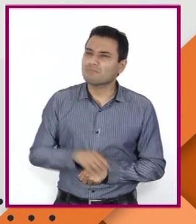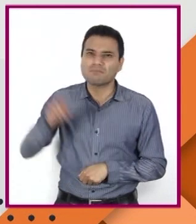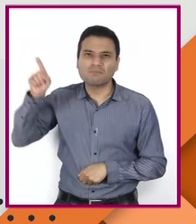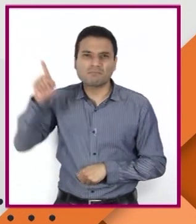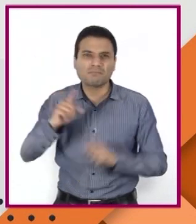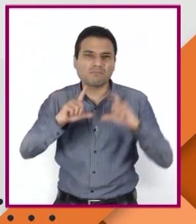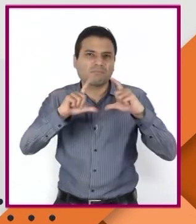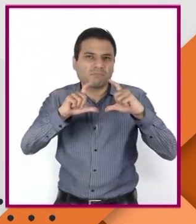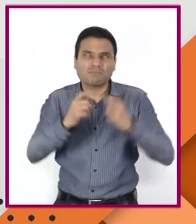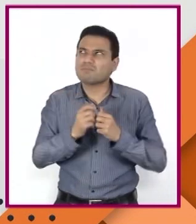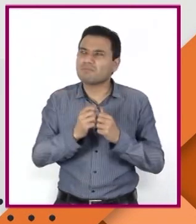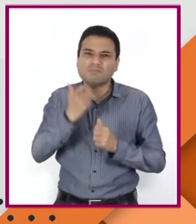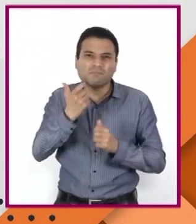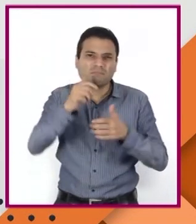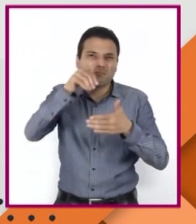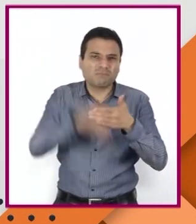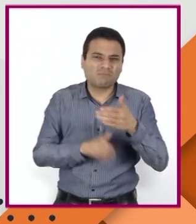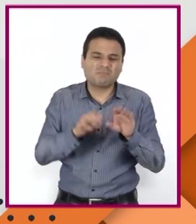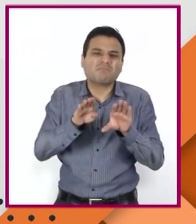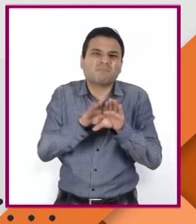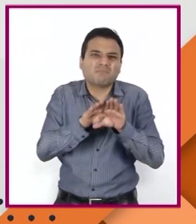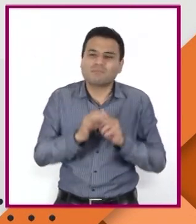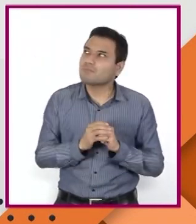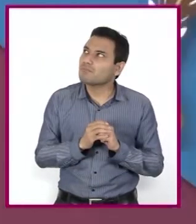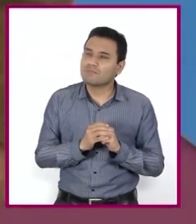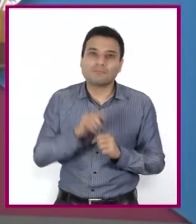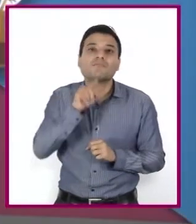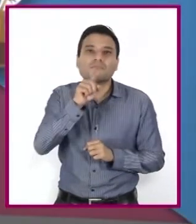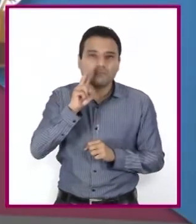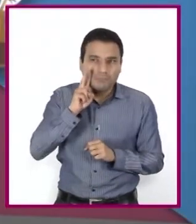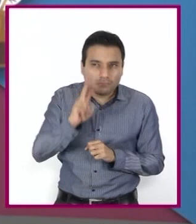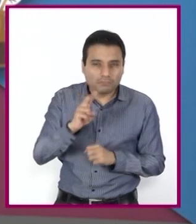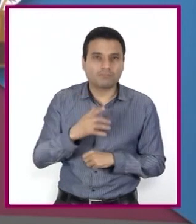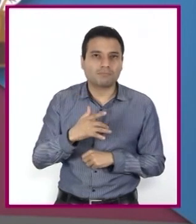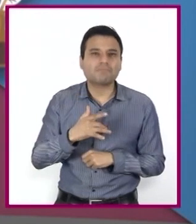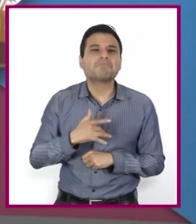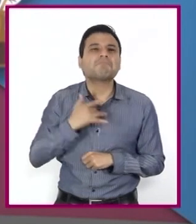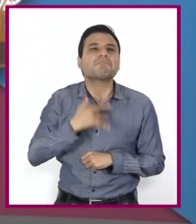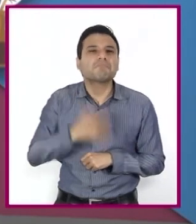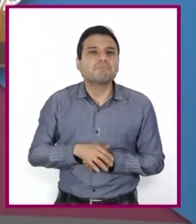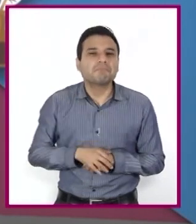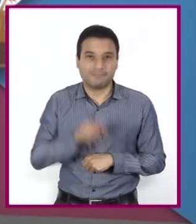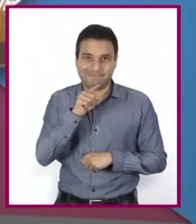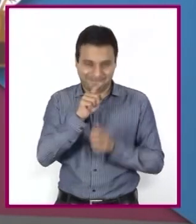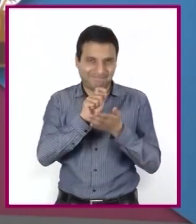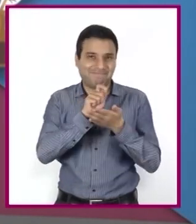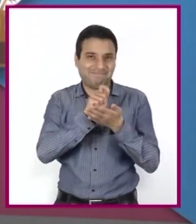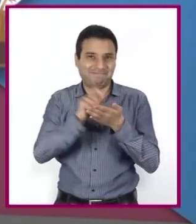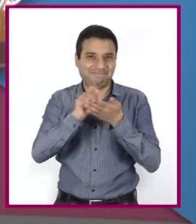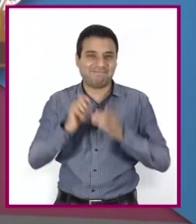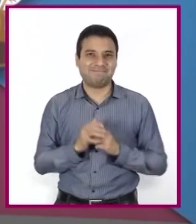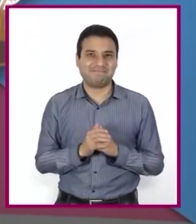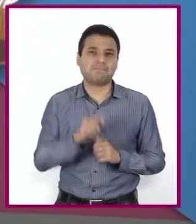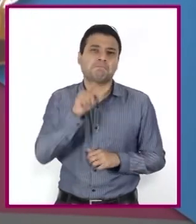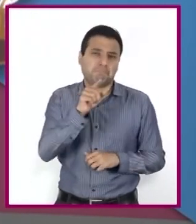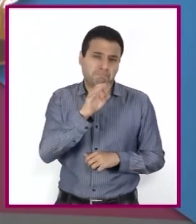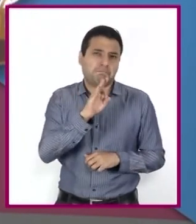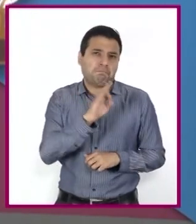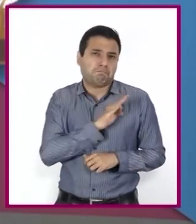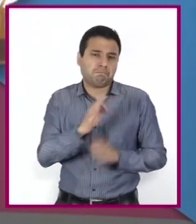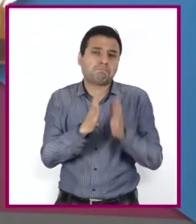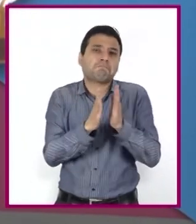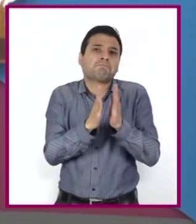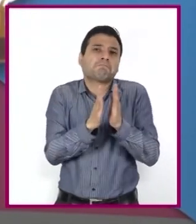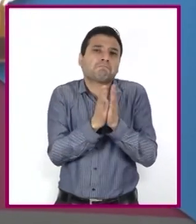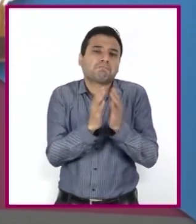Depresión? ¿Qué emoción les transmite? Para resolver el reto de la sesión, no duden en apoyarse en su libro